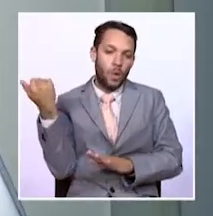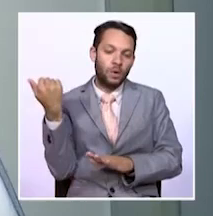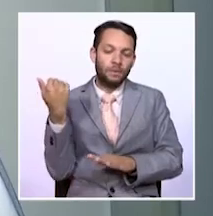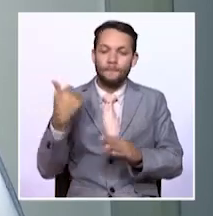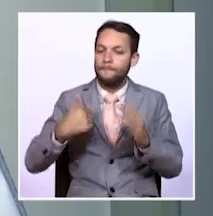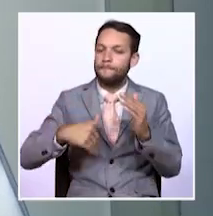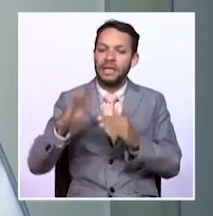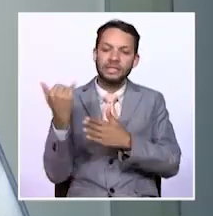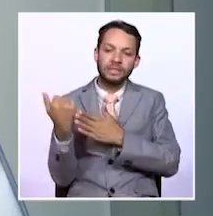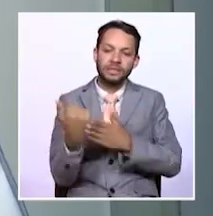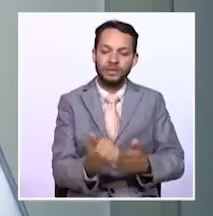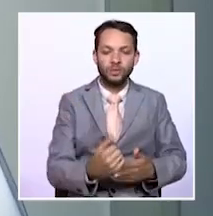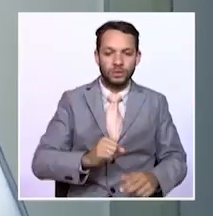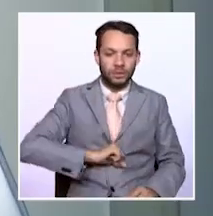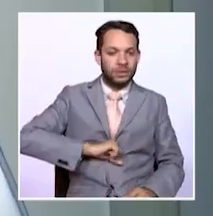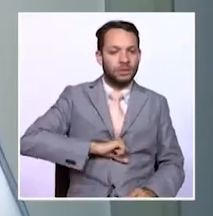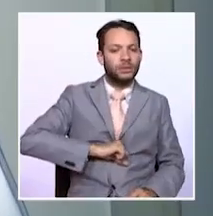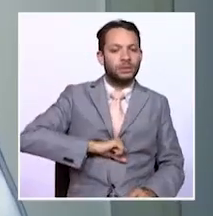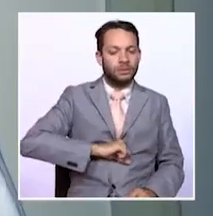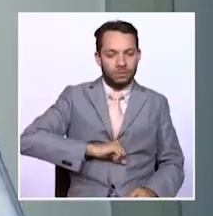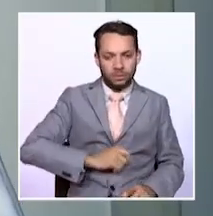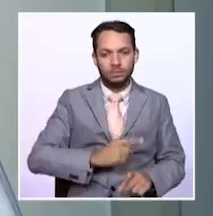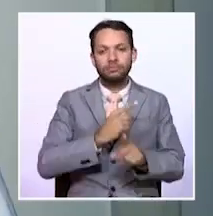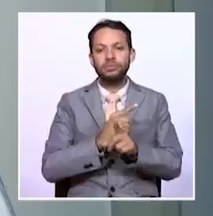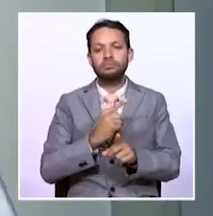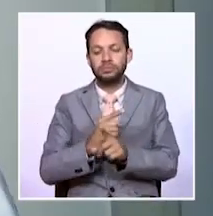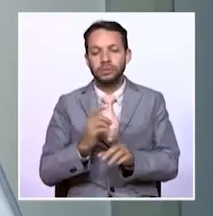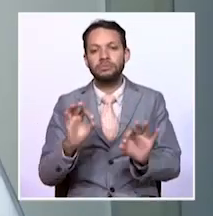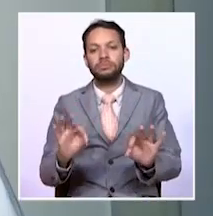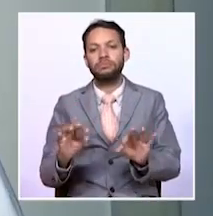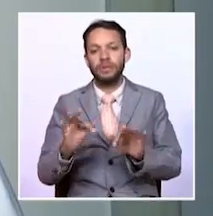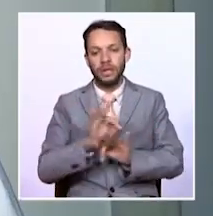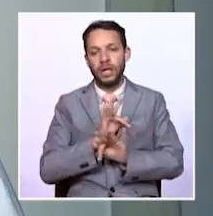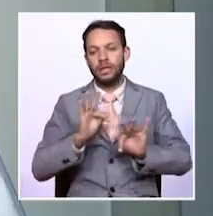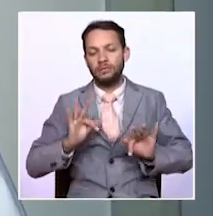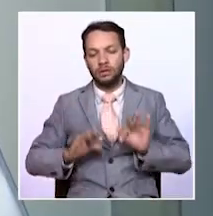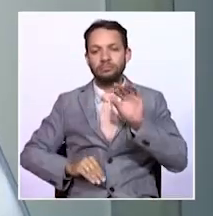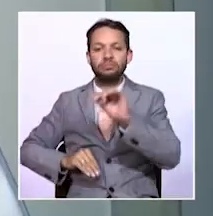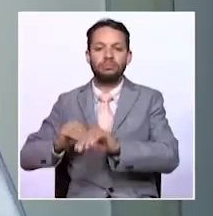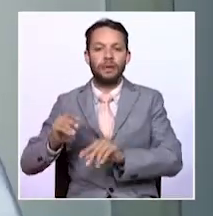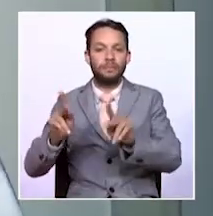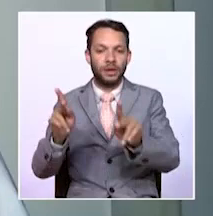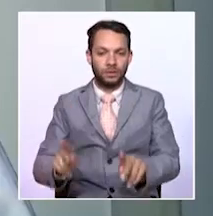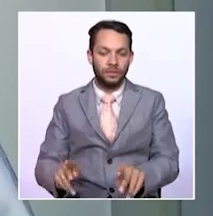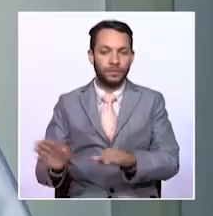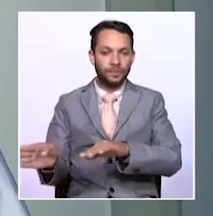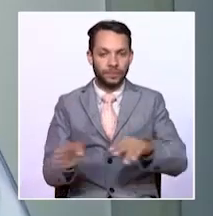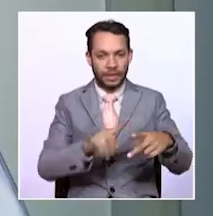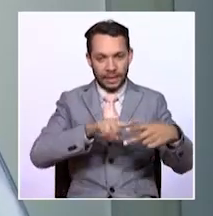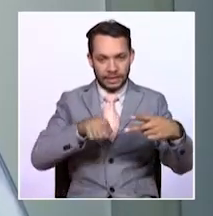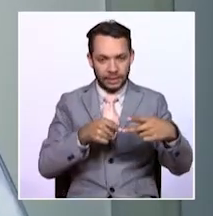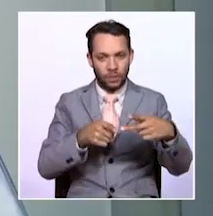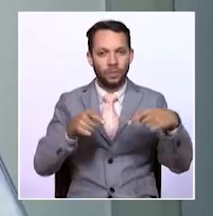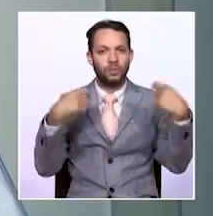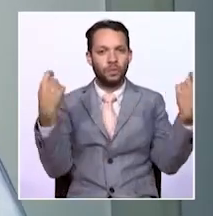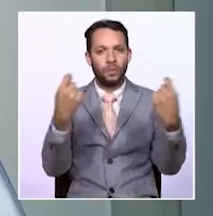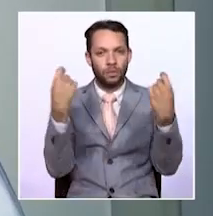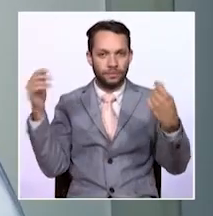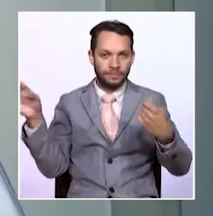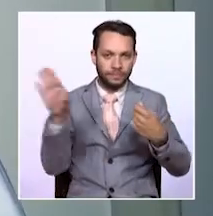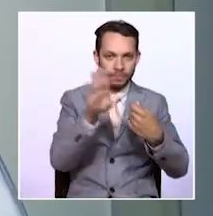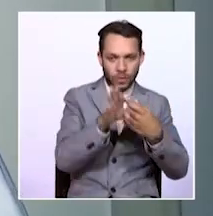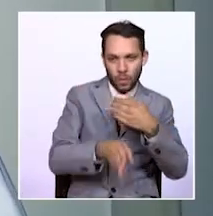para optimizar el diagnóstico y mejorar el tratamiento de un paciente. Vamos al siguiente corte de comerciales y vamos a